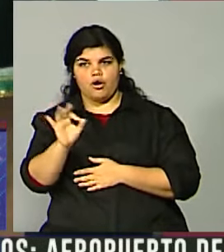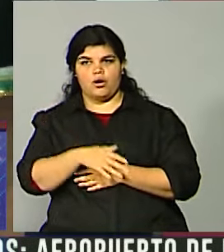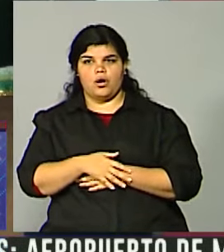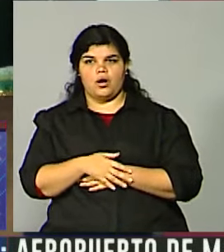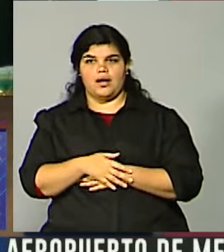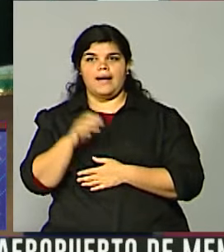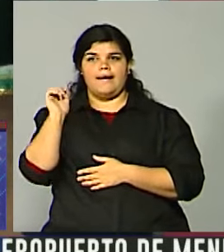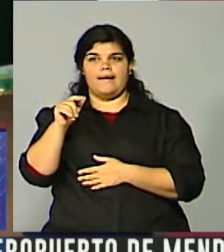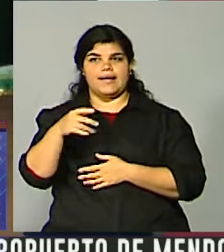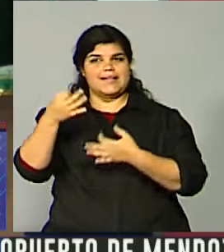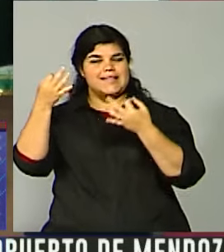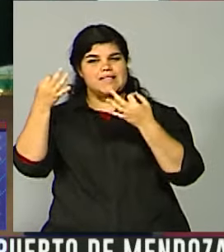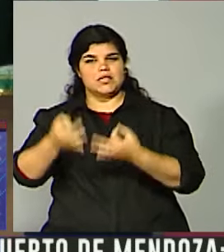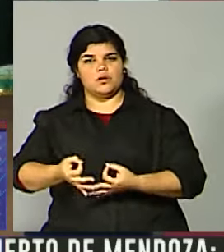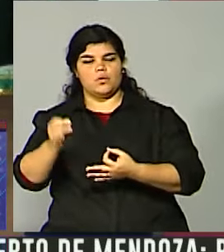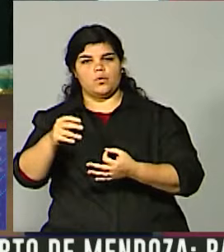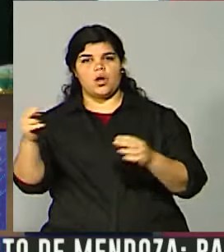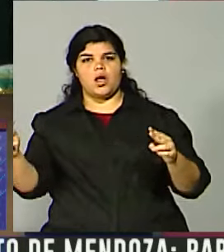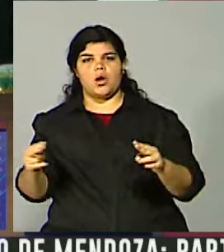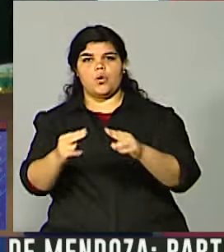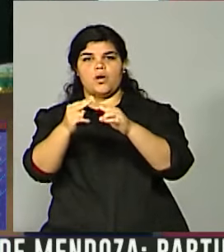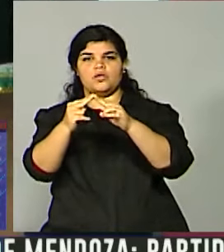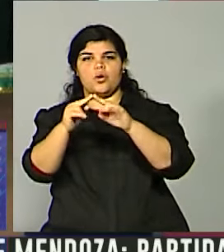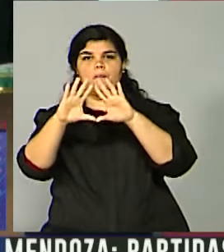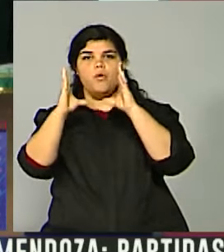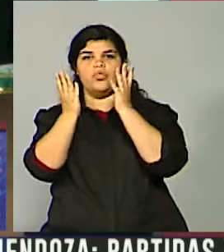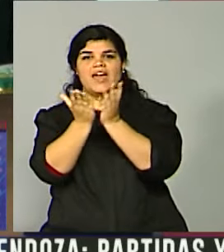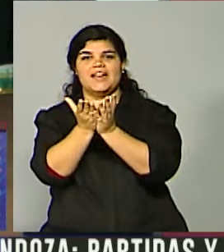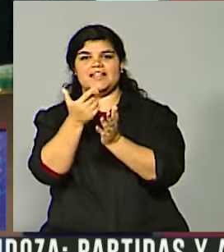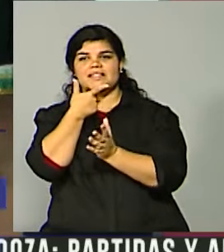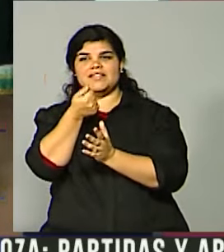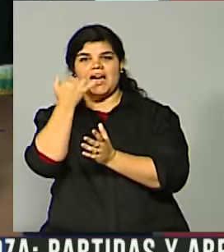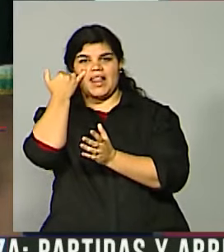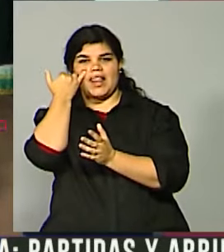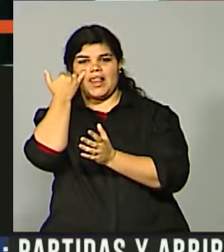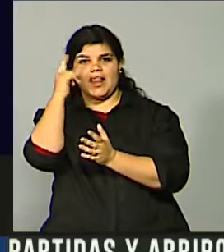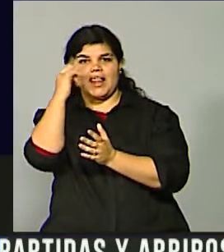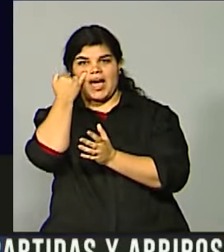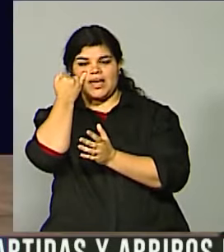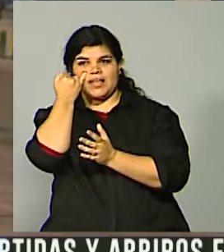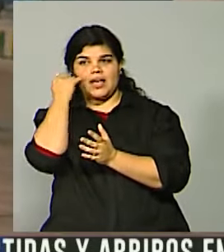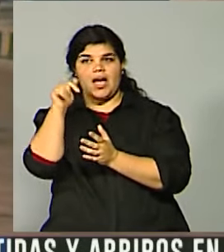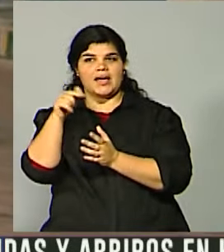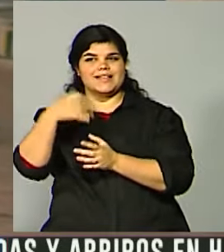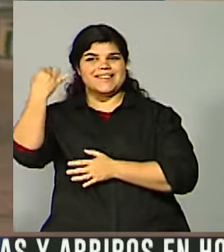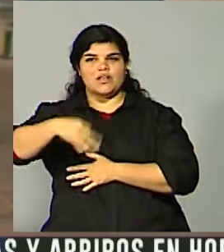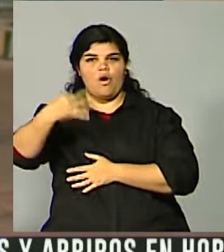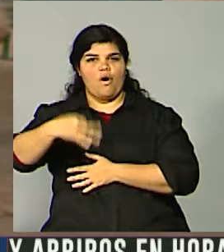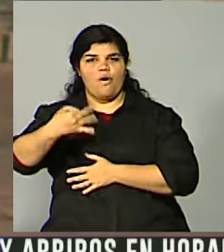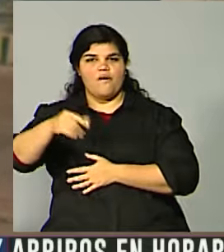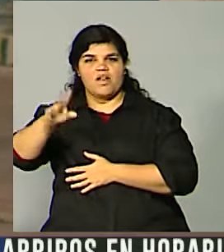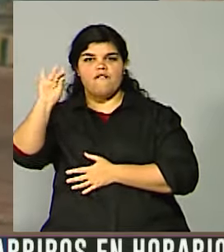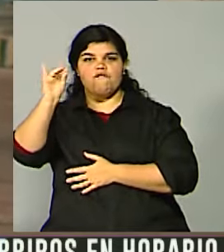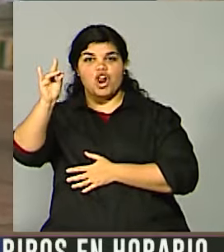asienta. El encuentro mundial del Salai, que sea 100% boliviano, que no sea plagiado por ningún otro país